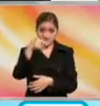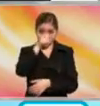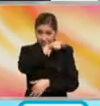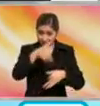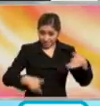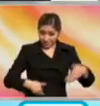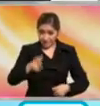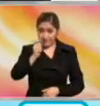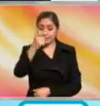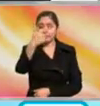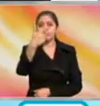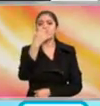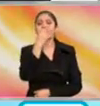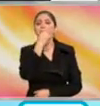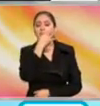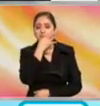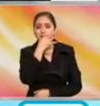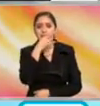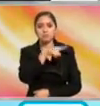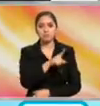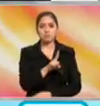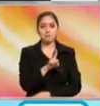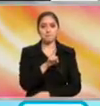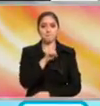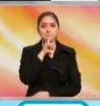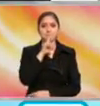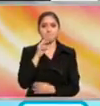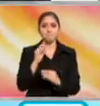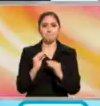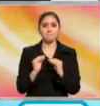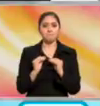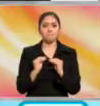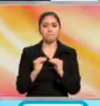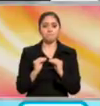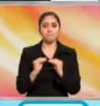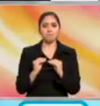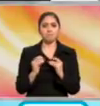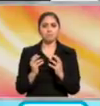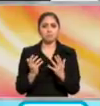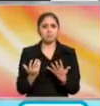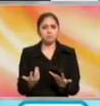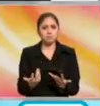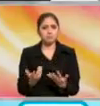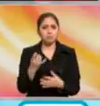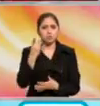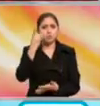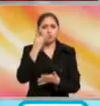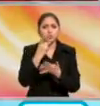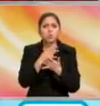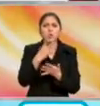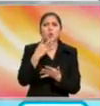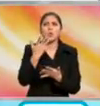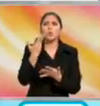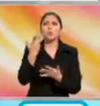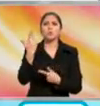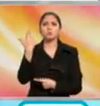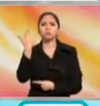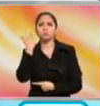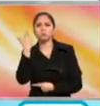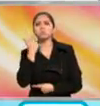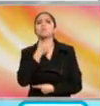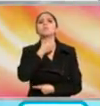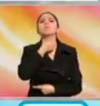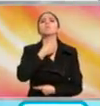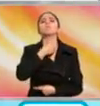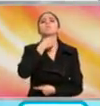de 7 minutos que no dice una sola palabra. ¿Sí? Solo son sonidos